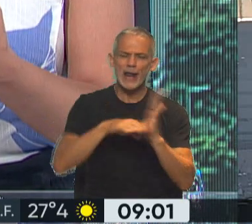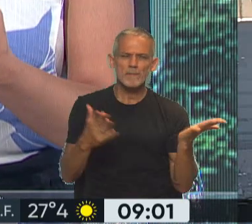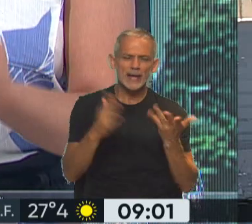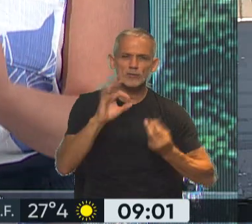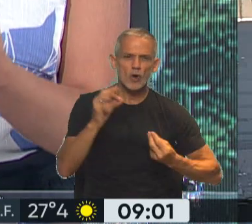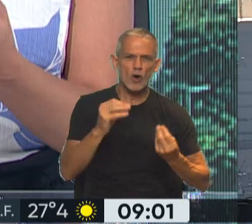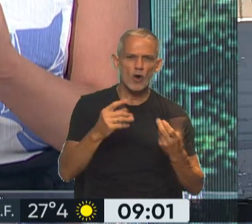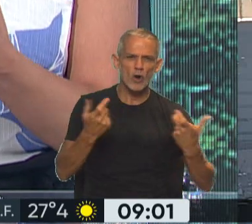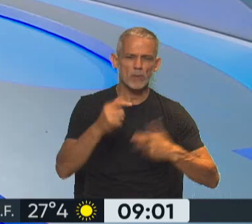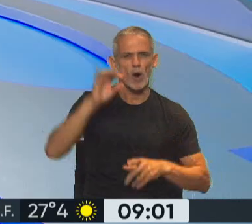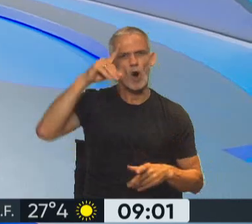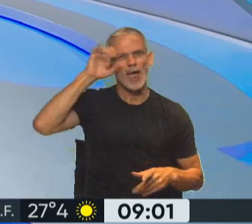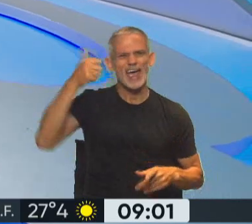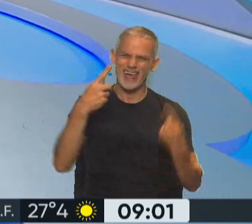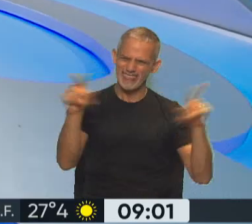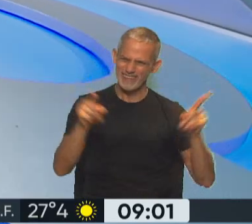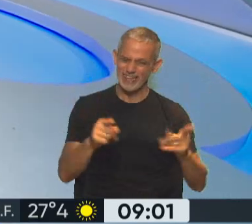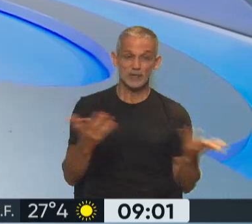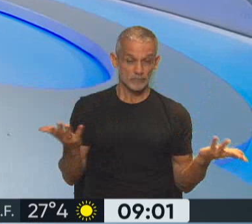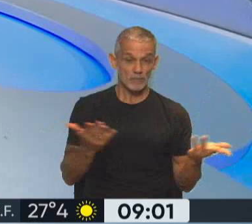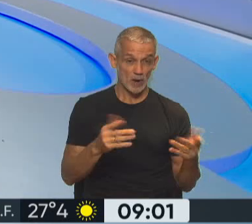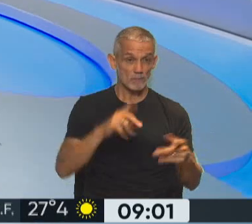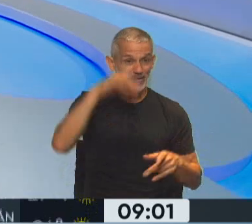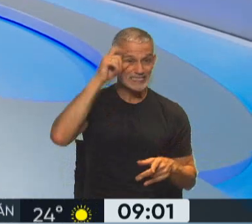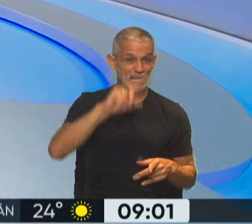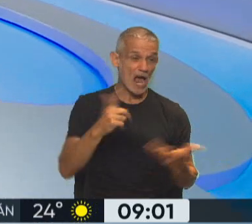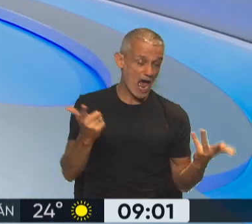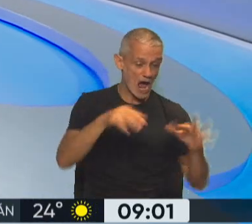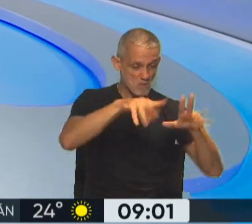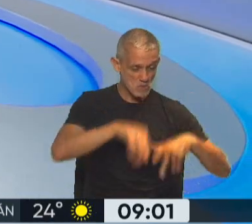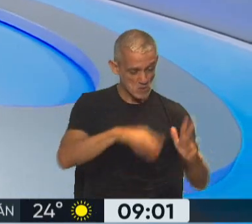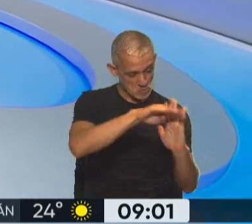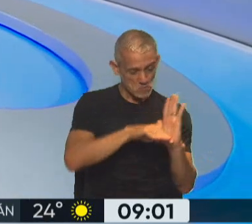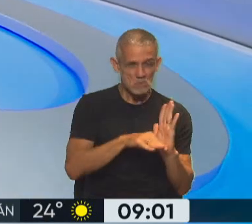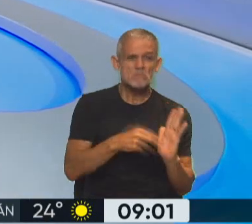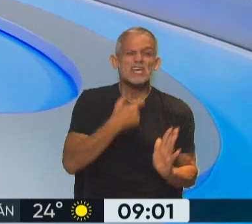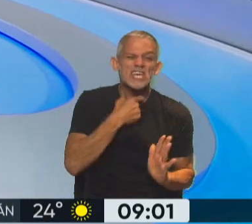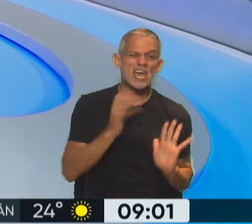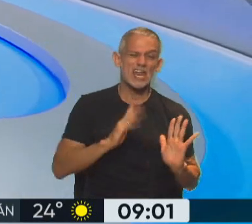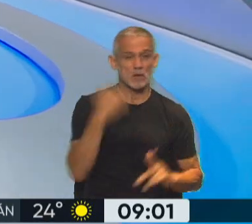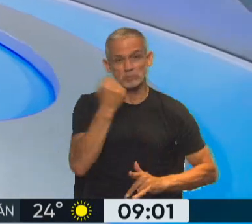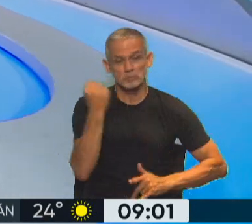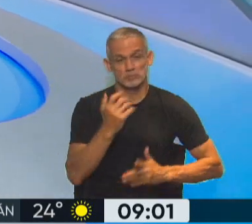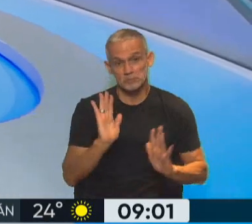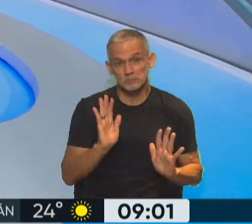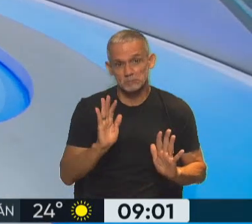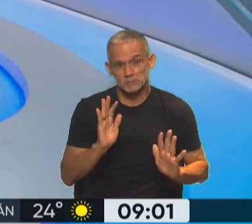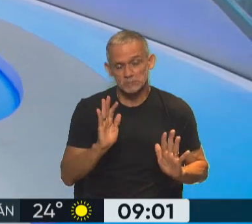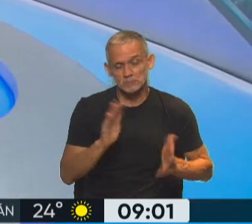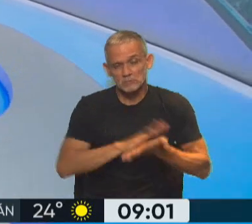un órgano internacional como la oea desde un lugar de buenas intenciones Me parece que desde un punto de vista concreto práctico y